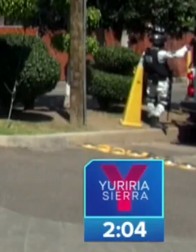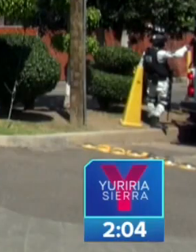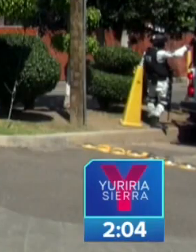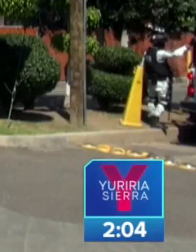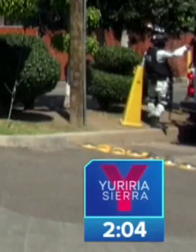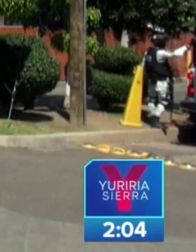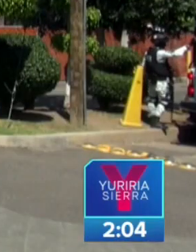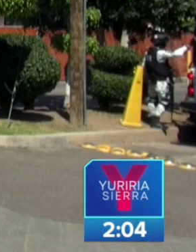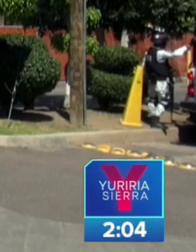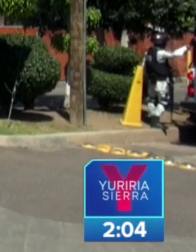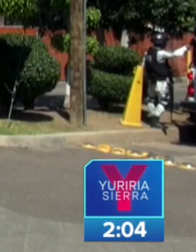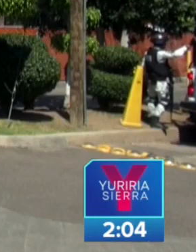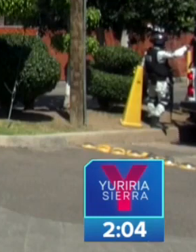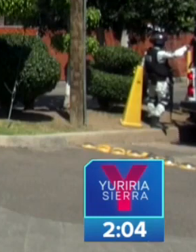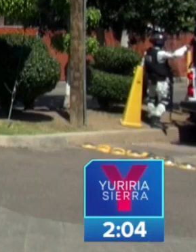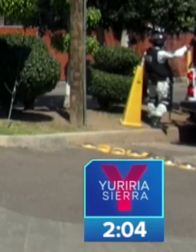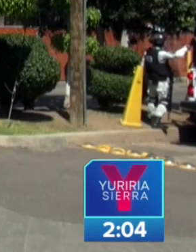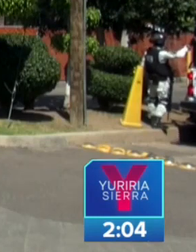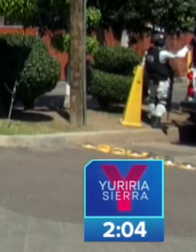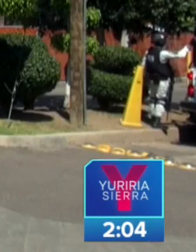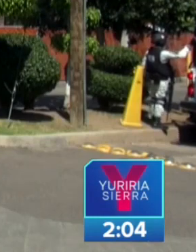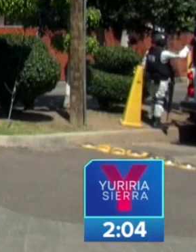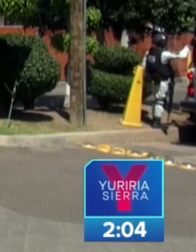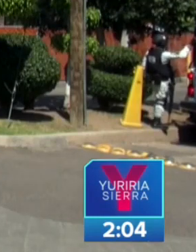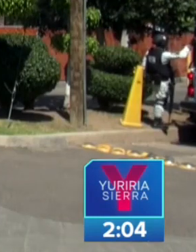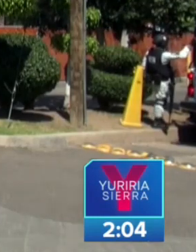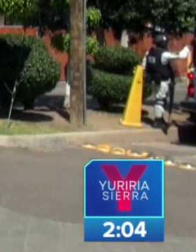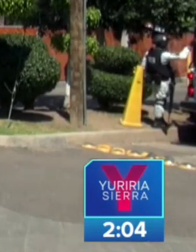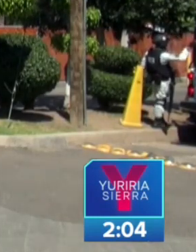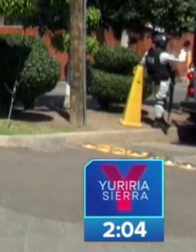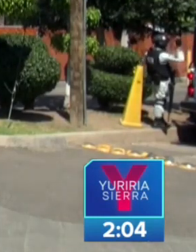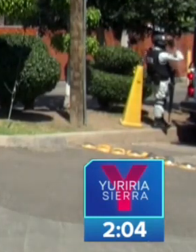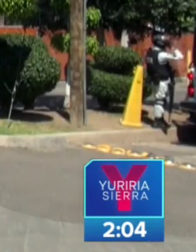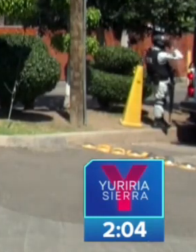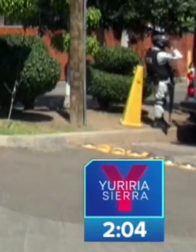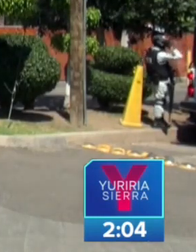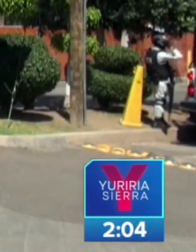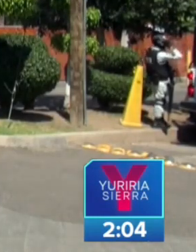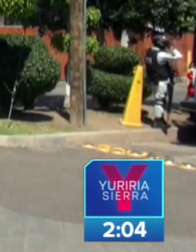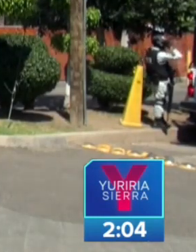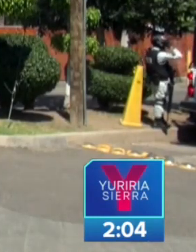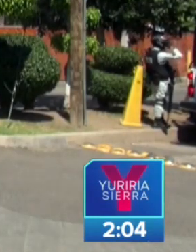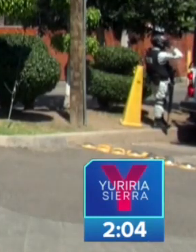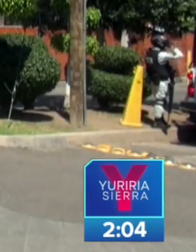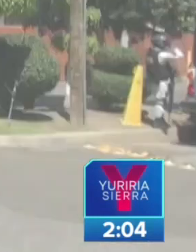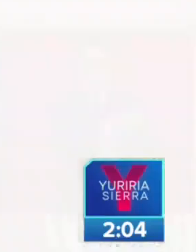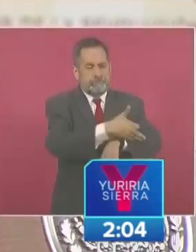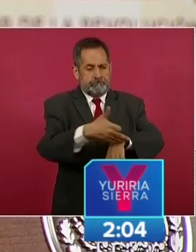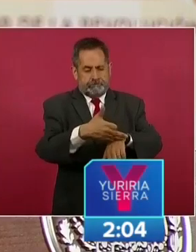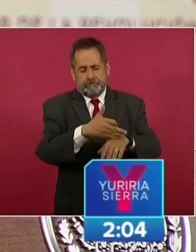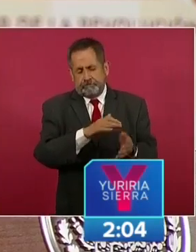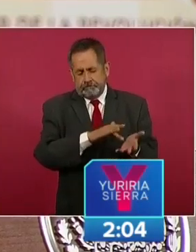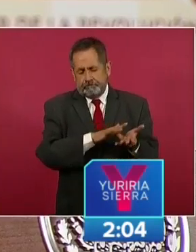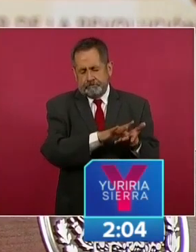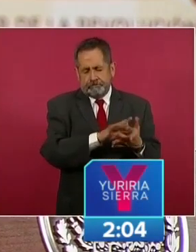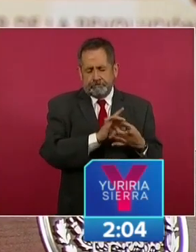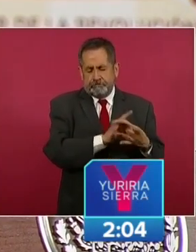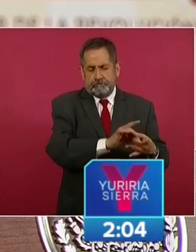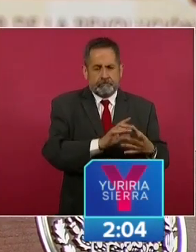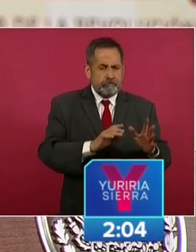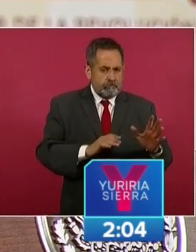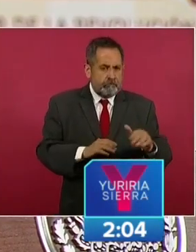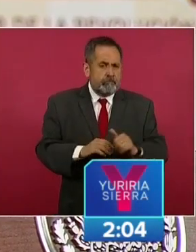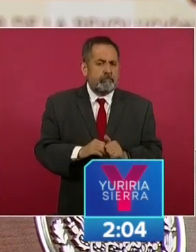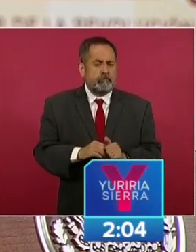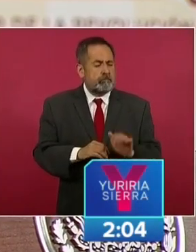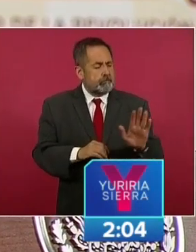su conferencia matutina, el presidente de la República también fue cuestionado sobre este tema. Y decirles que